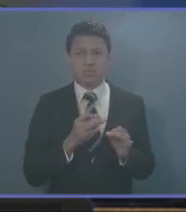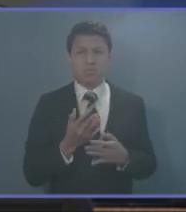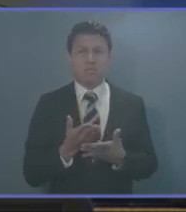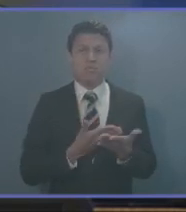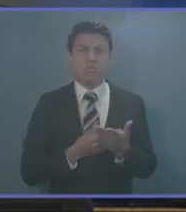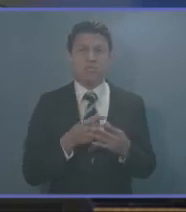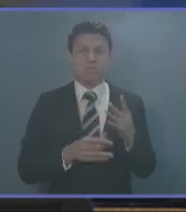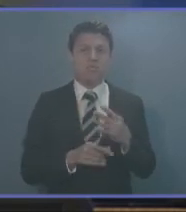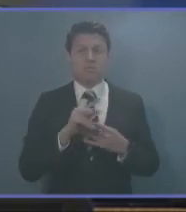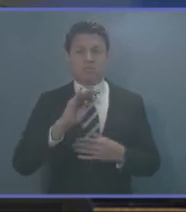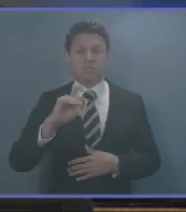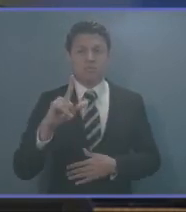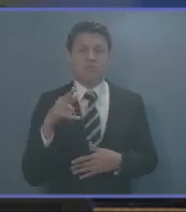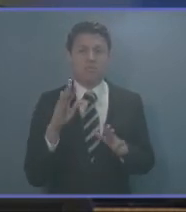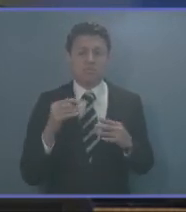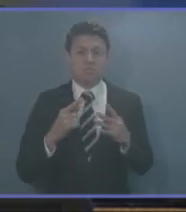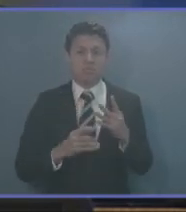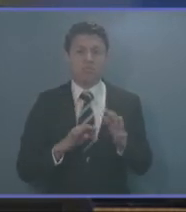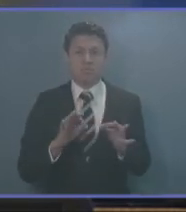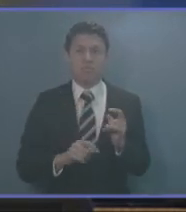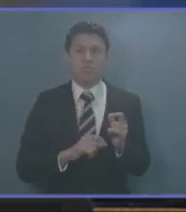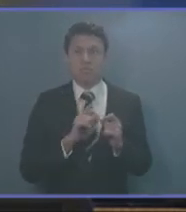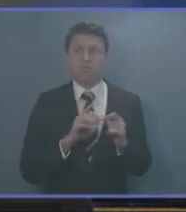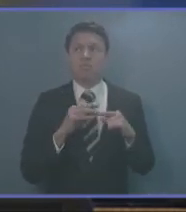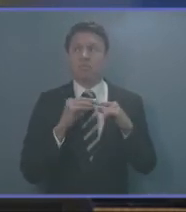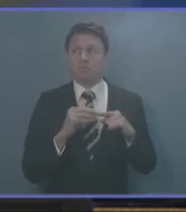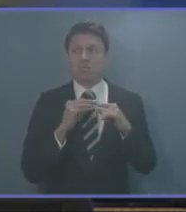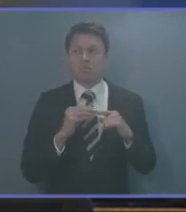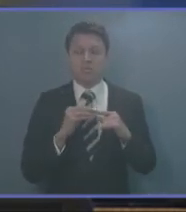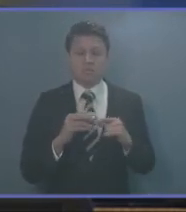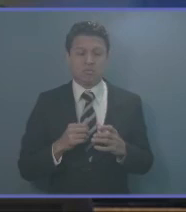en el Código Penal o en las leyes especiales.